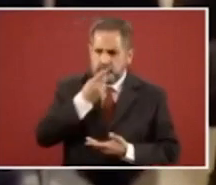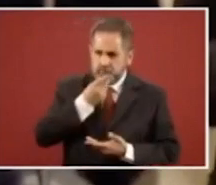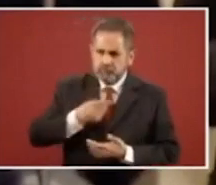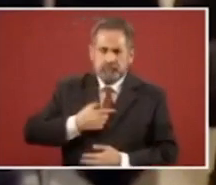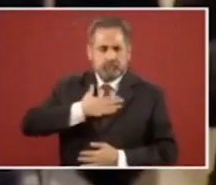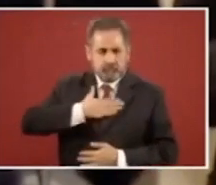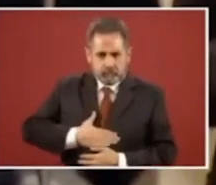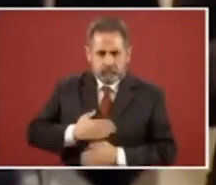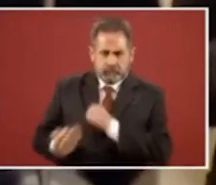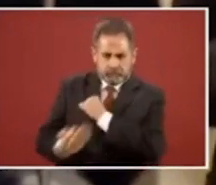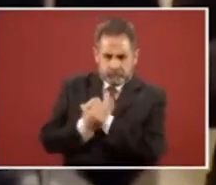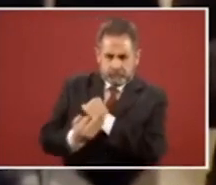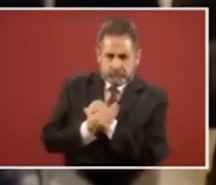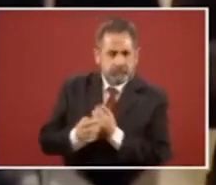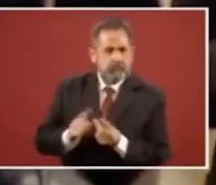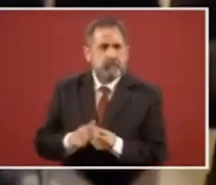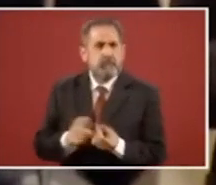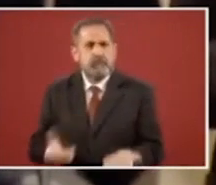este país.